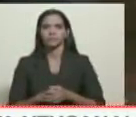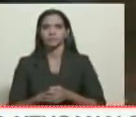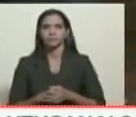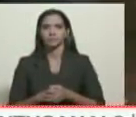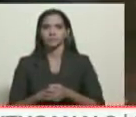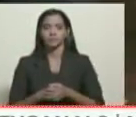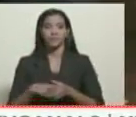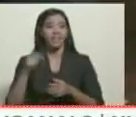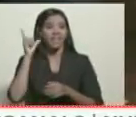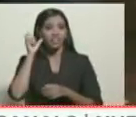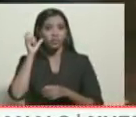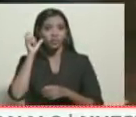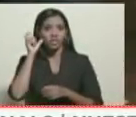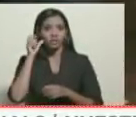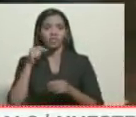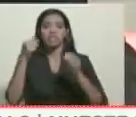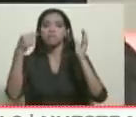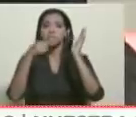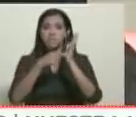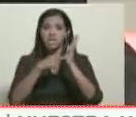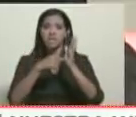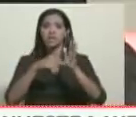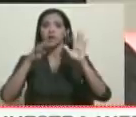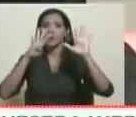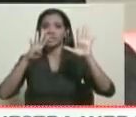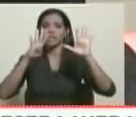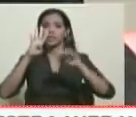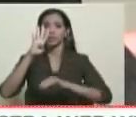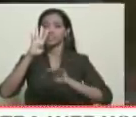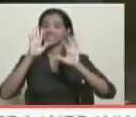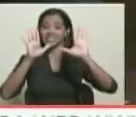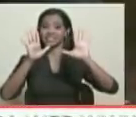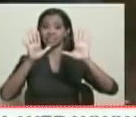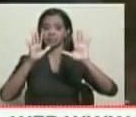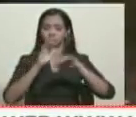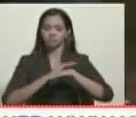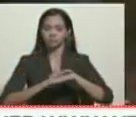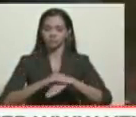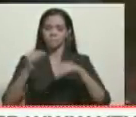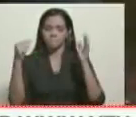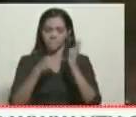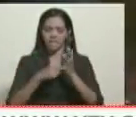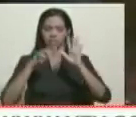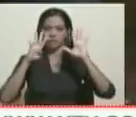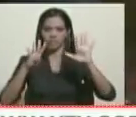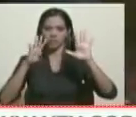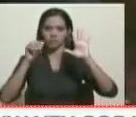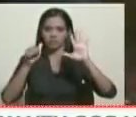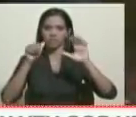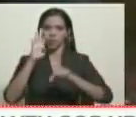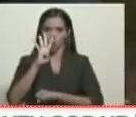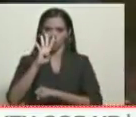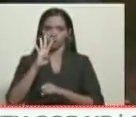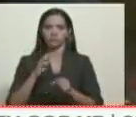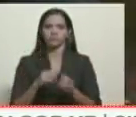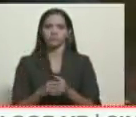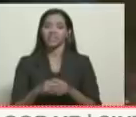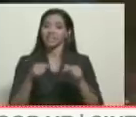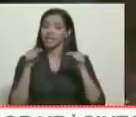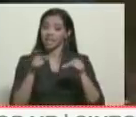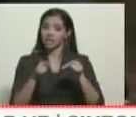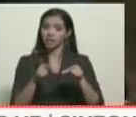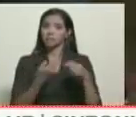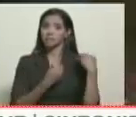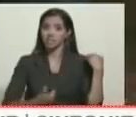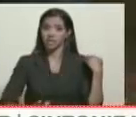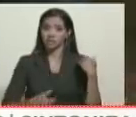Este bueno, sonido es de 1964. Un delirio psicópata, criminal, asesino del llamado padre de la democracia